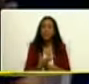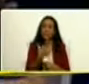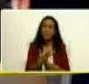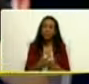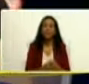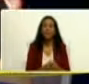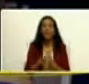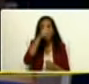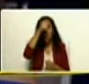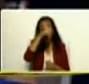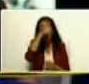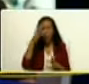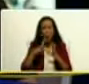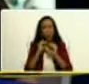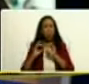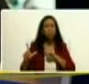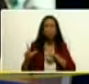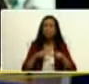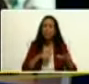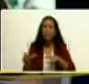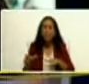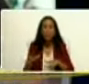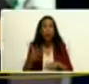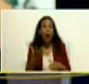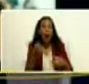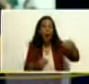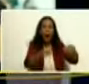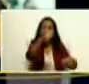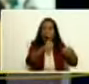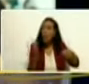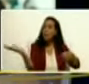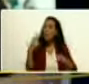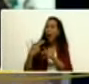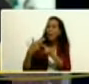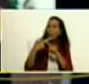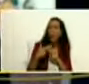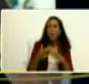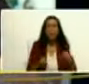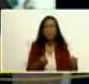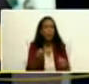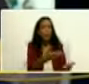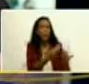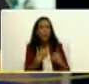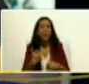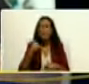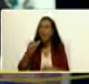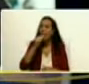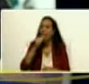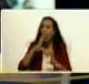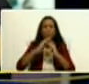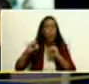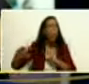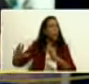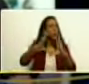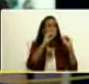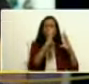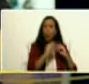diciembre, este domingo, todos unidos. Si hay un carro, es de todo. Si hay una carretilla, es de todo. Si hay agua, es de todo, es de